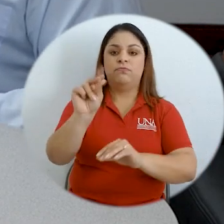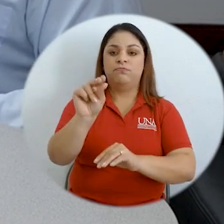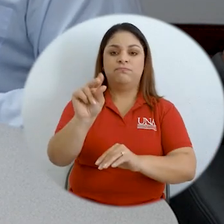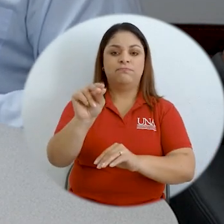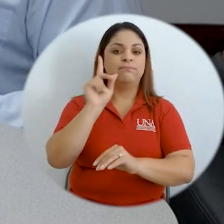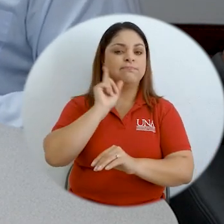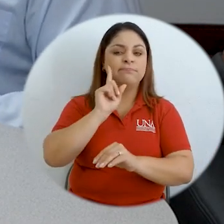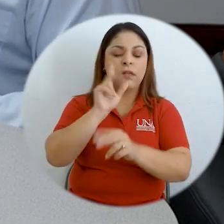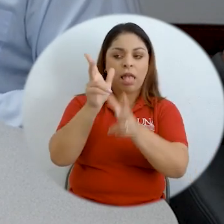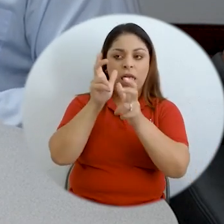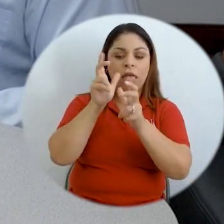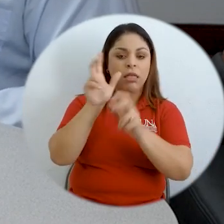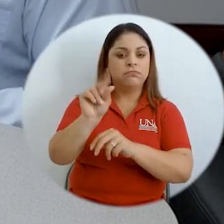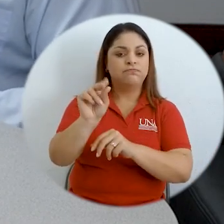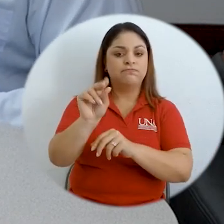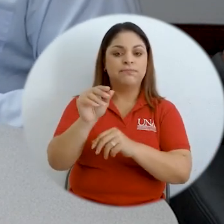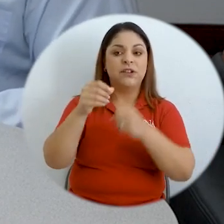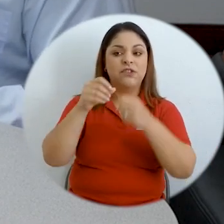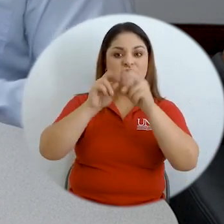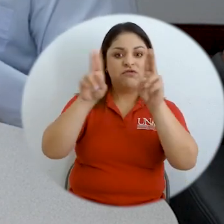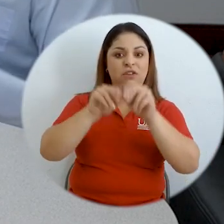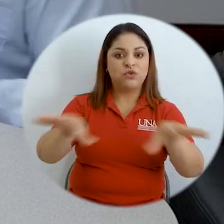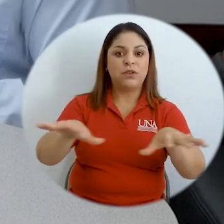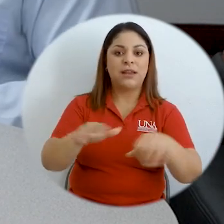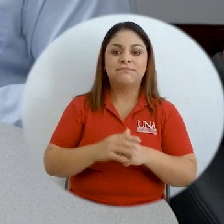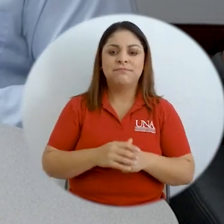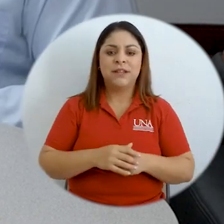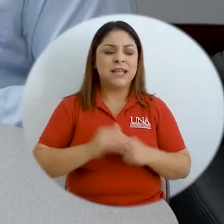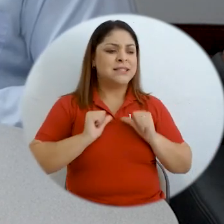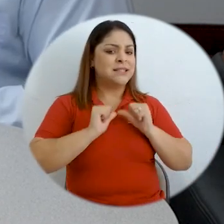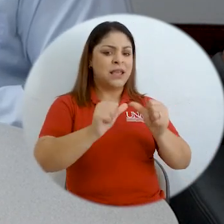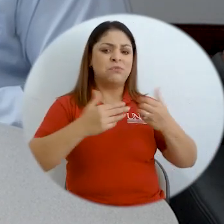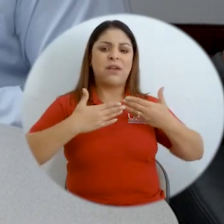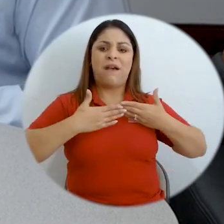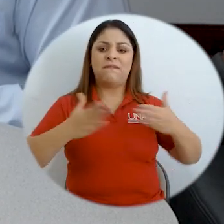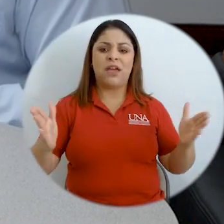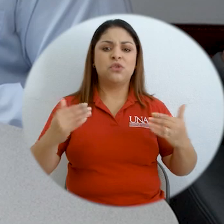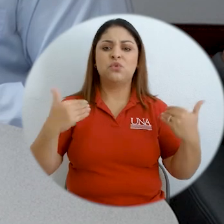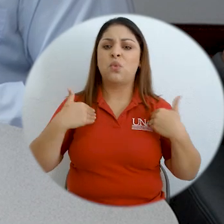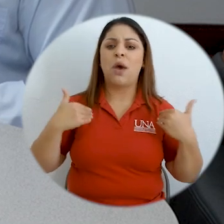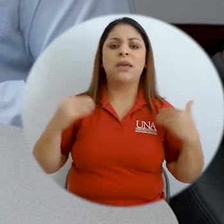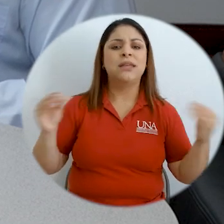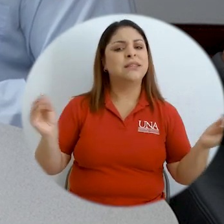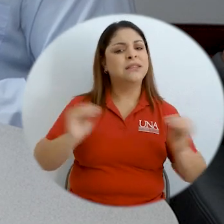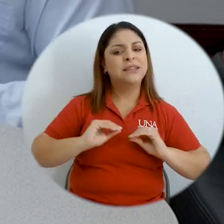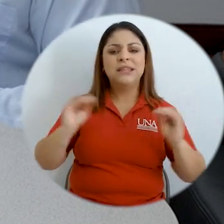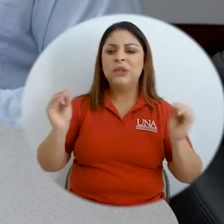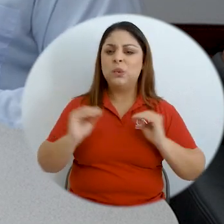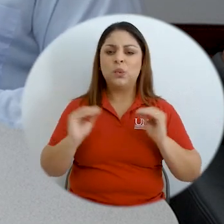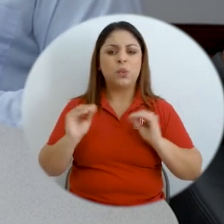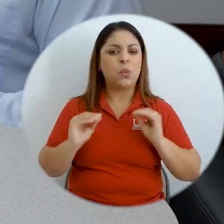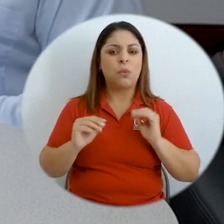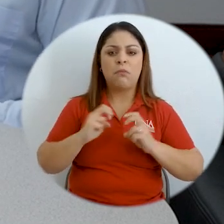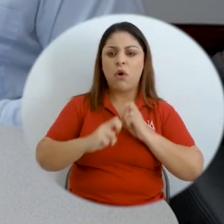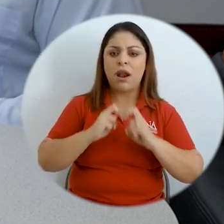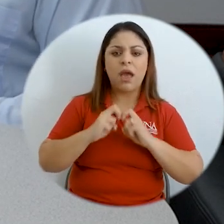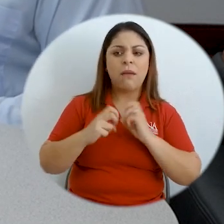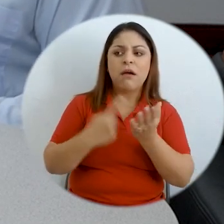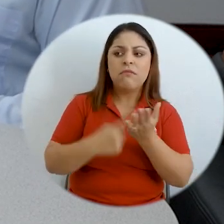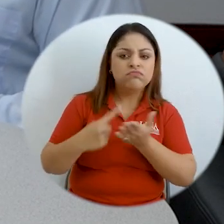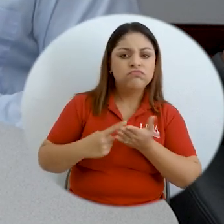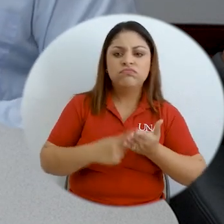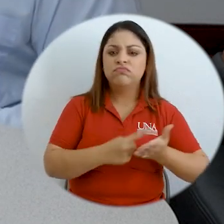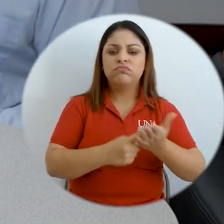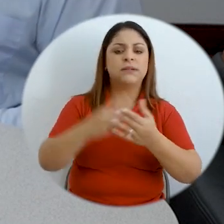también manifestado a través de las redes sociales y otros medios de comunicación. Aquí seguimos abiertos, no tenemos ningún reparo en tener